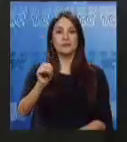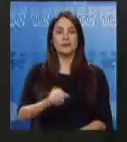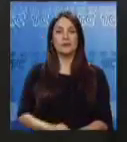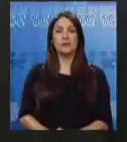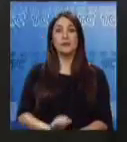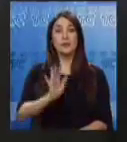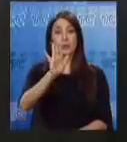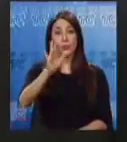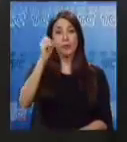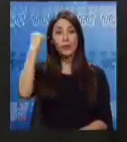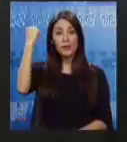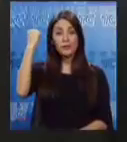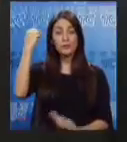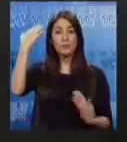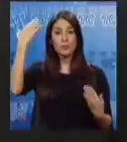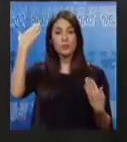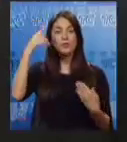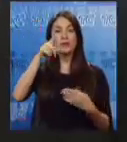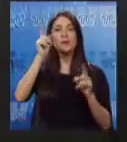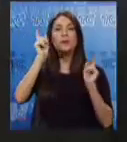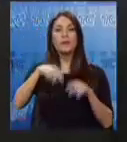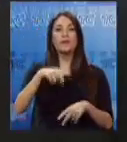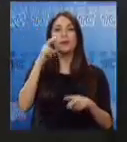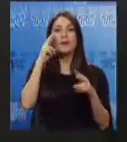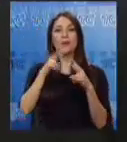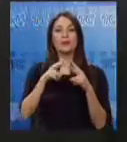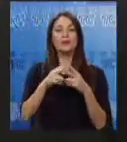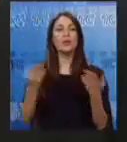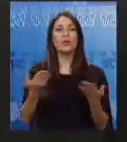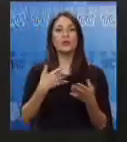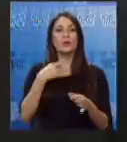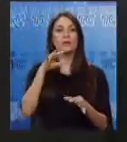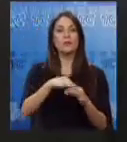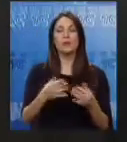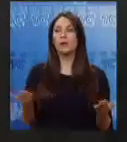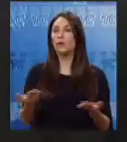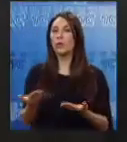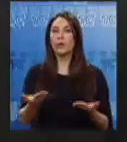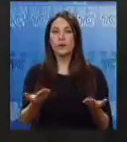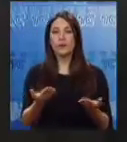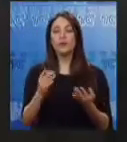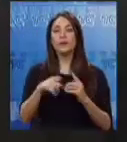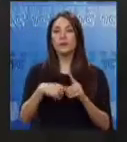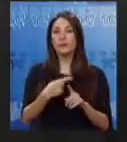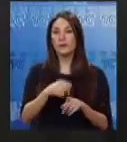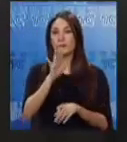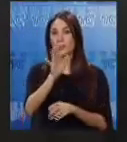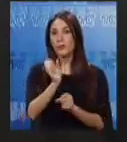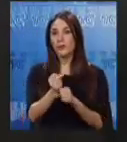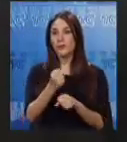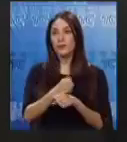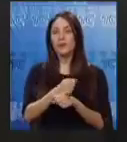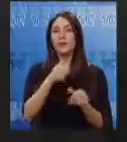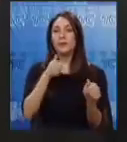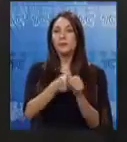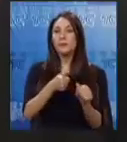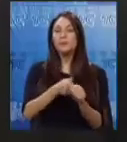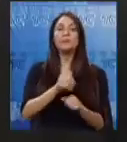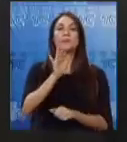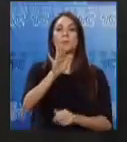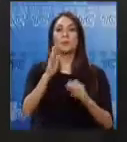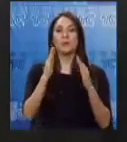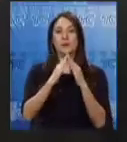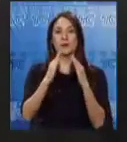ejercer sus derechos políticos necesita conocer el lugar donde va a votar y para realizar para votar cercanamente a la